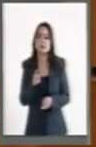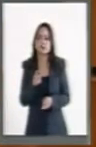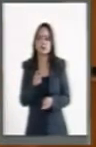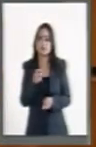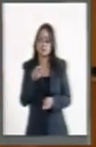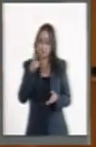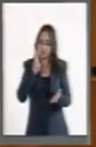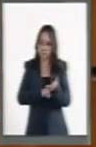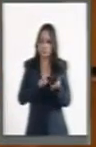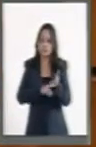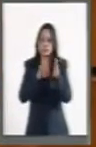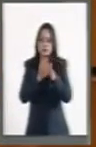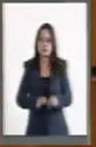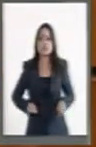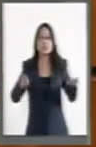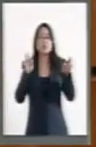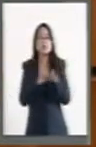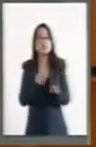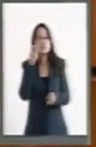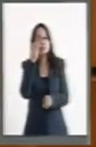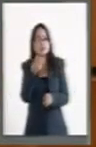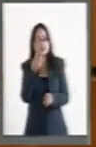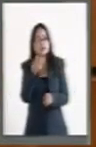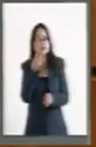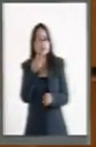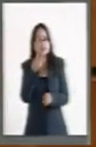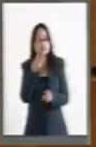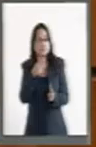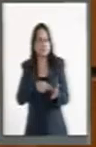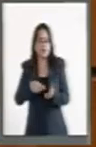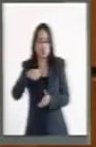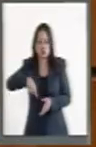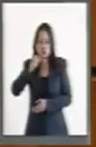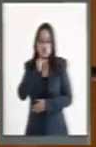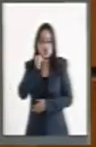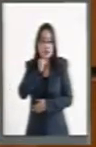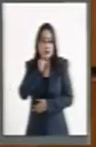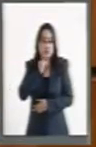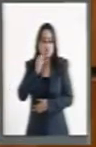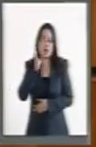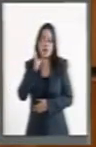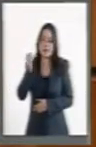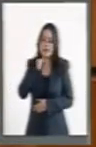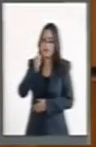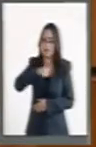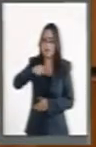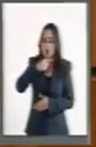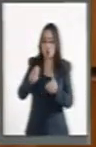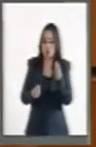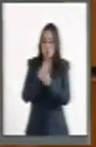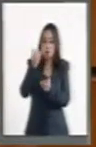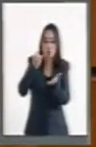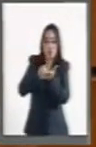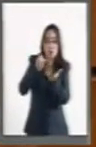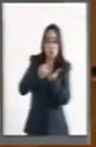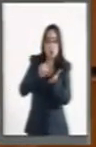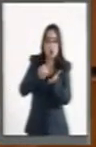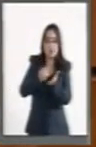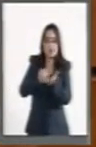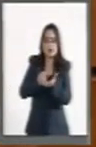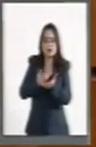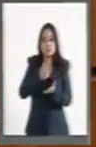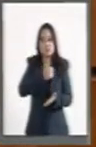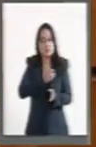el valor que tuvo este Senado, esta Cámara, de instrumentar un nuevo impuesto a pesar